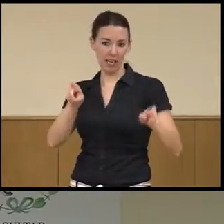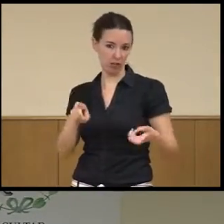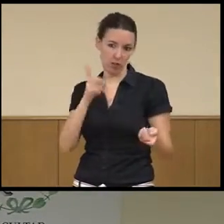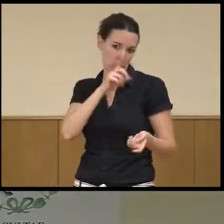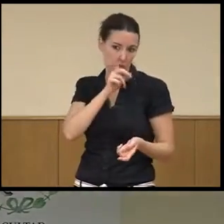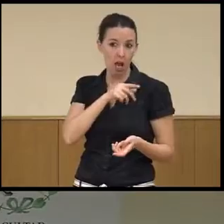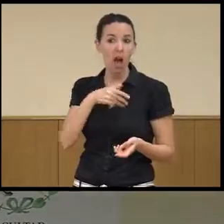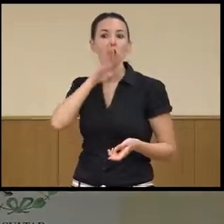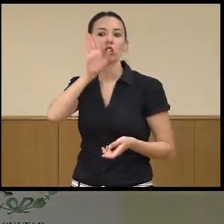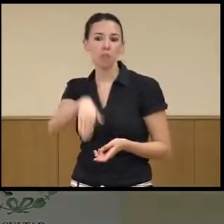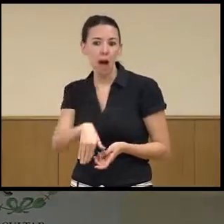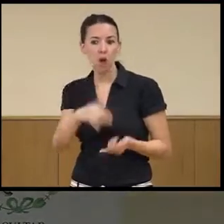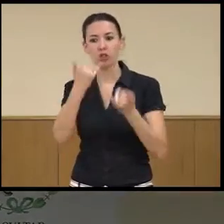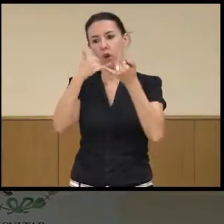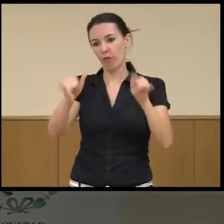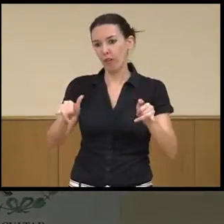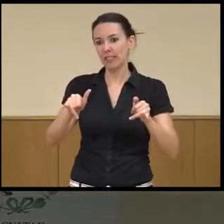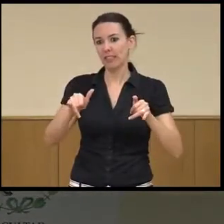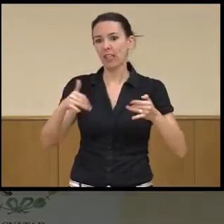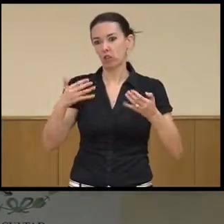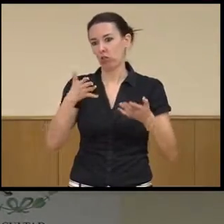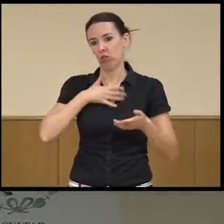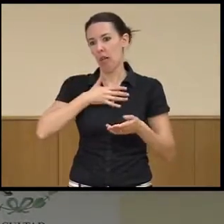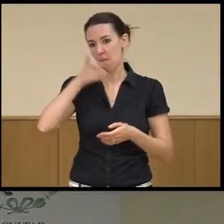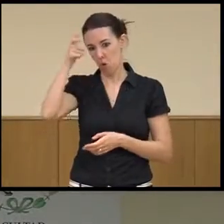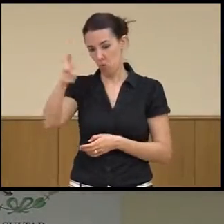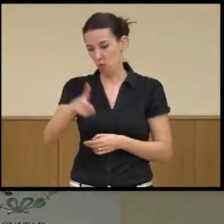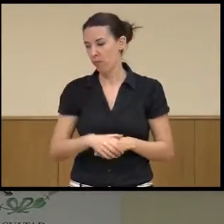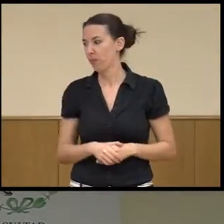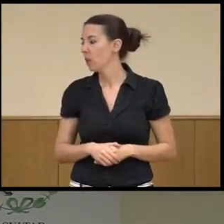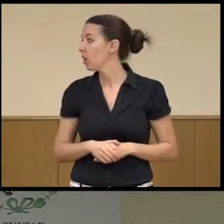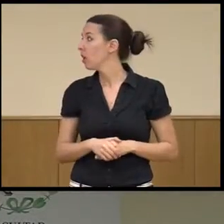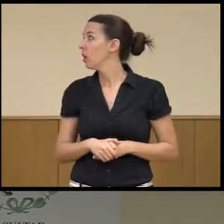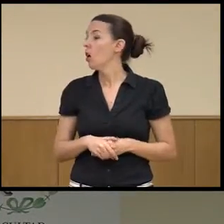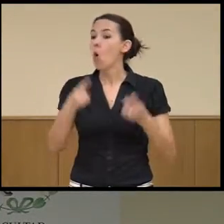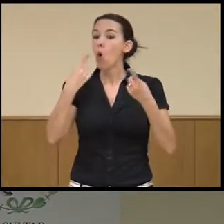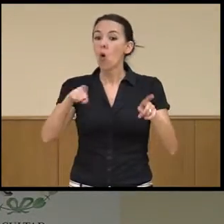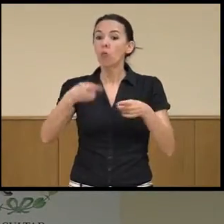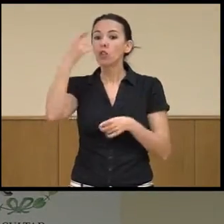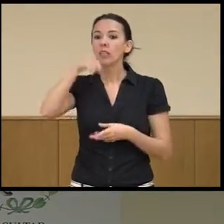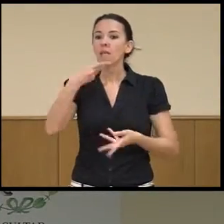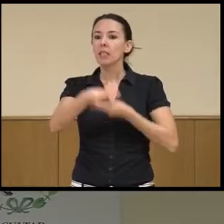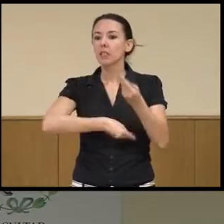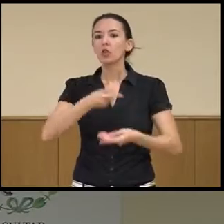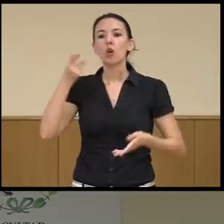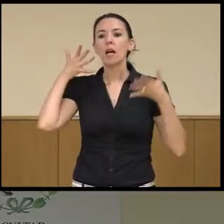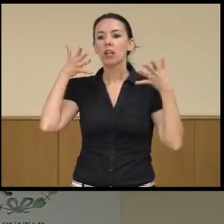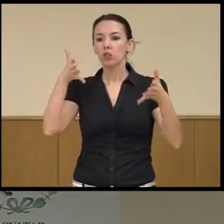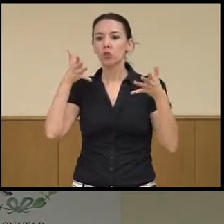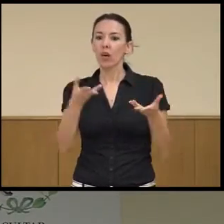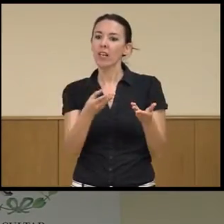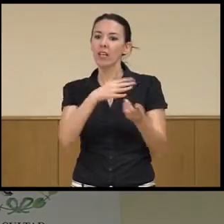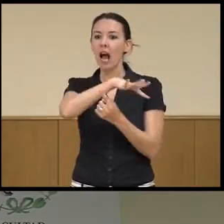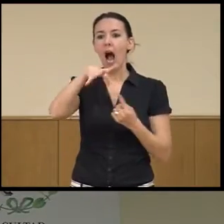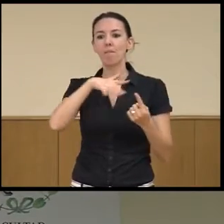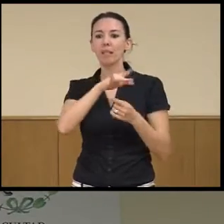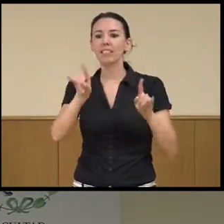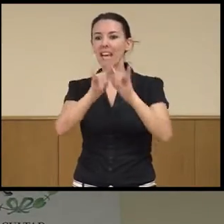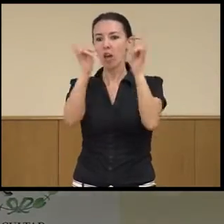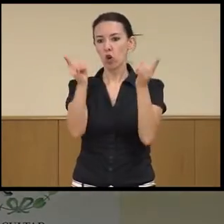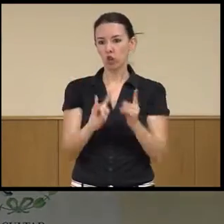majos, y a fiestas y romerías populares. La música, por otra parte, se utilizó para sugerir refinados ambientes de